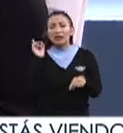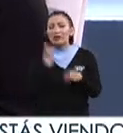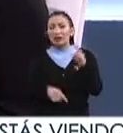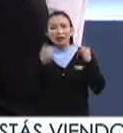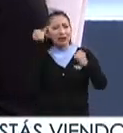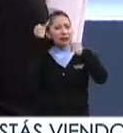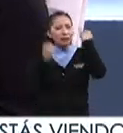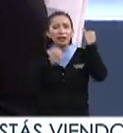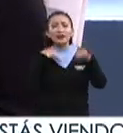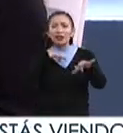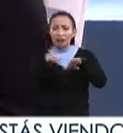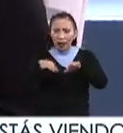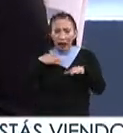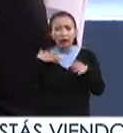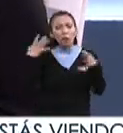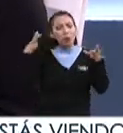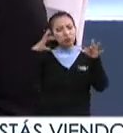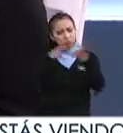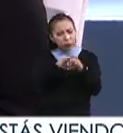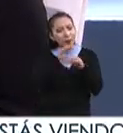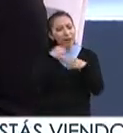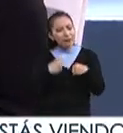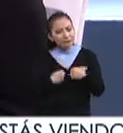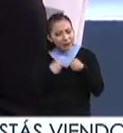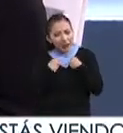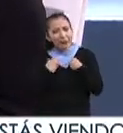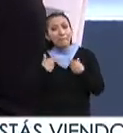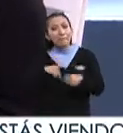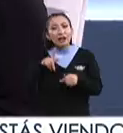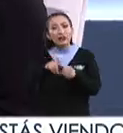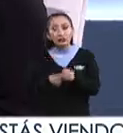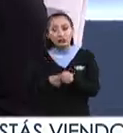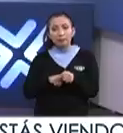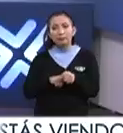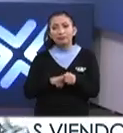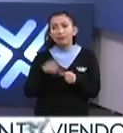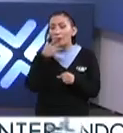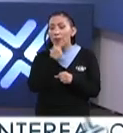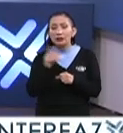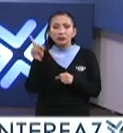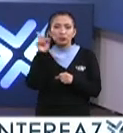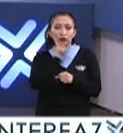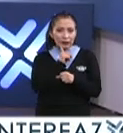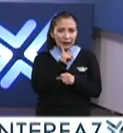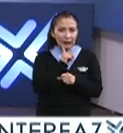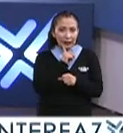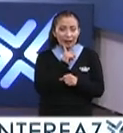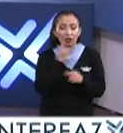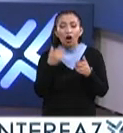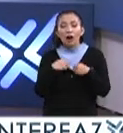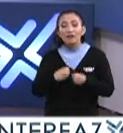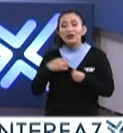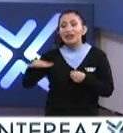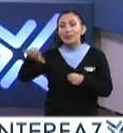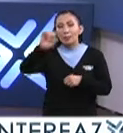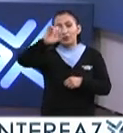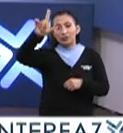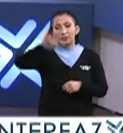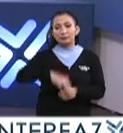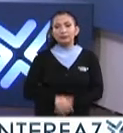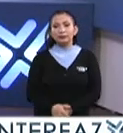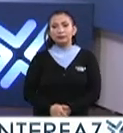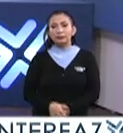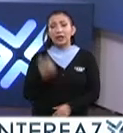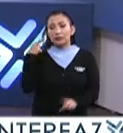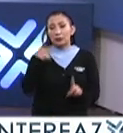que trabajar en conciliar mejor la vida personal de hombres y mujeres con la vida profesional. Ese es